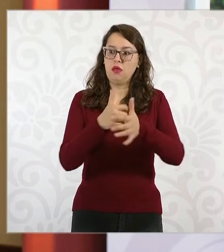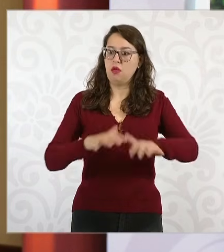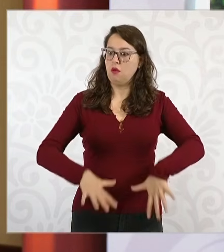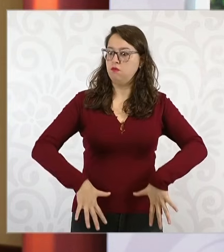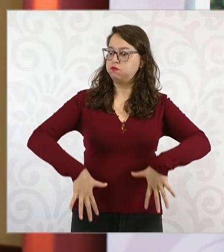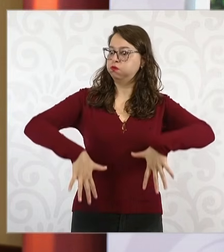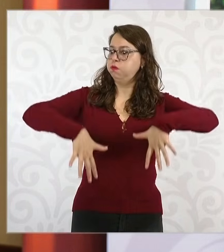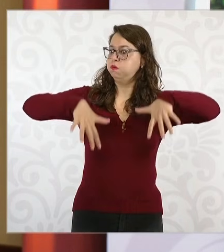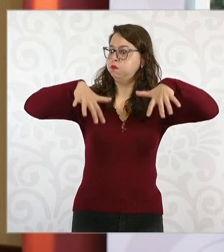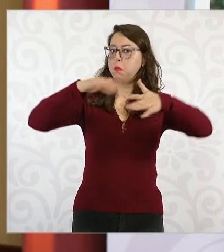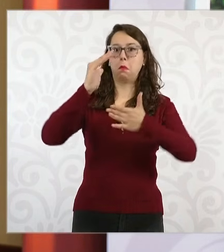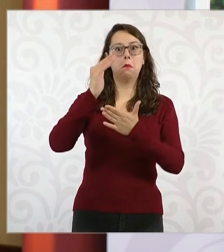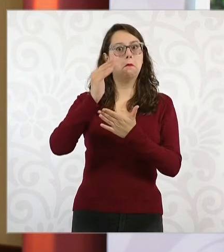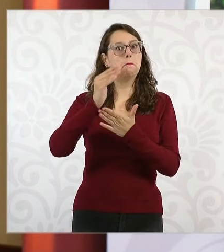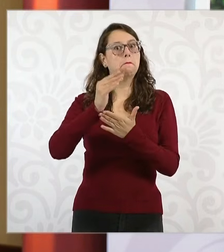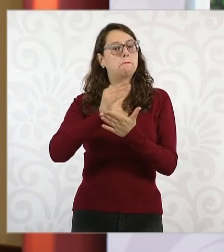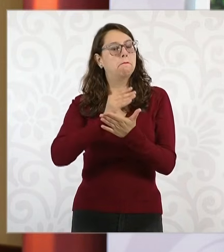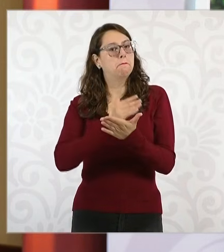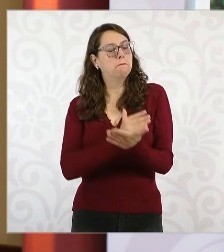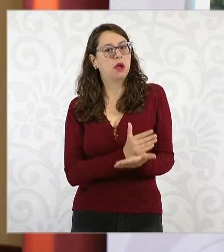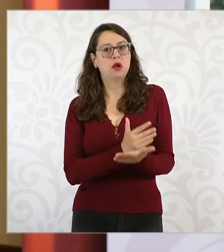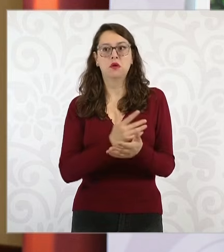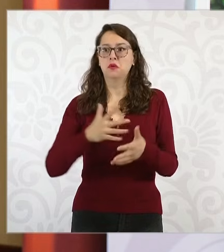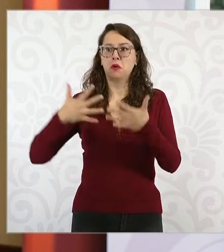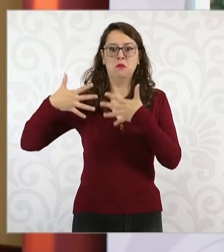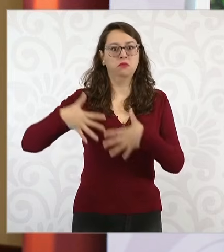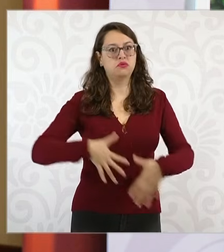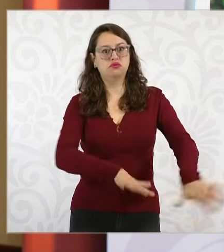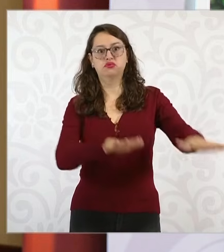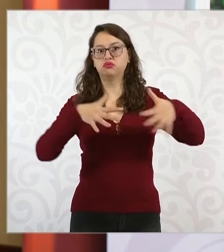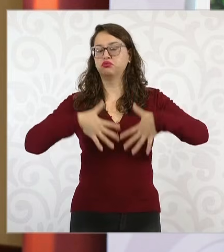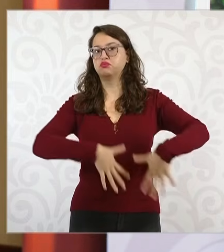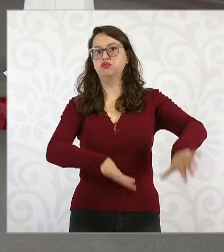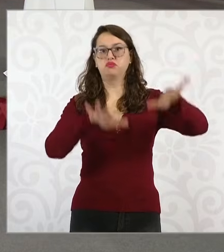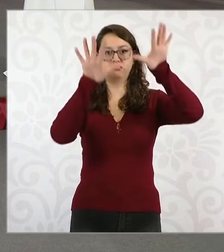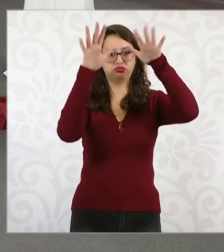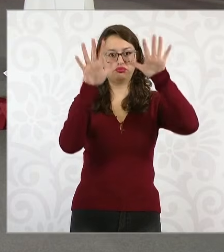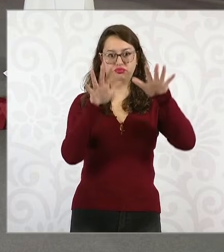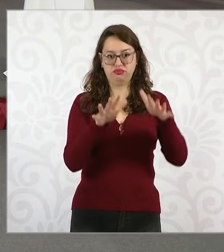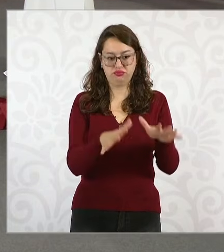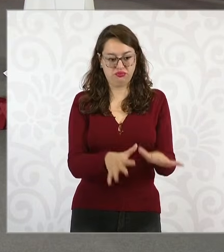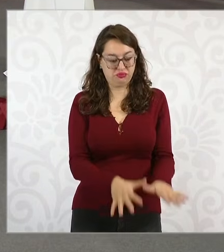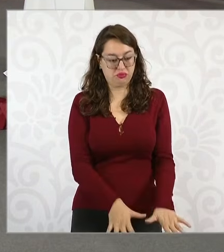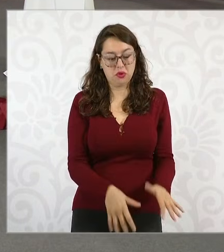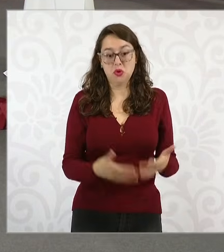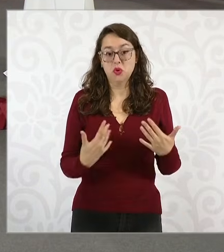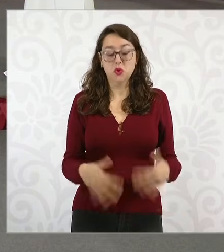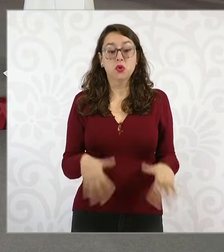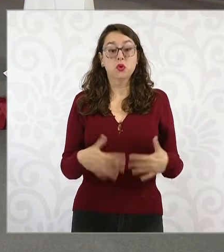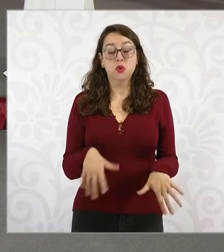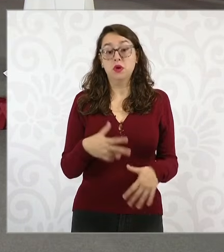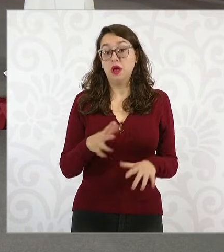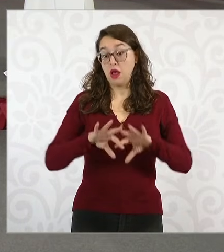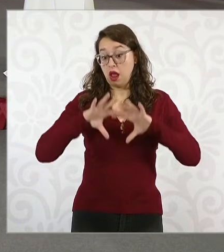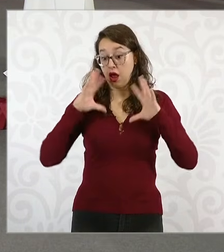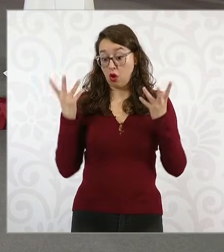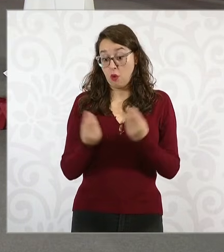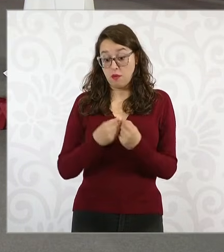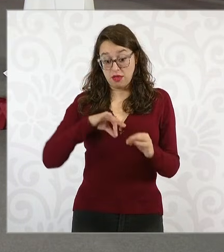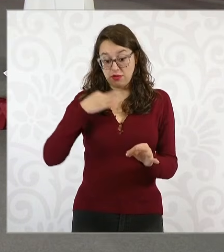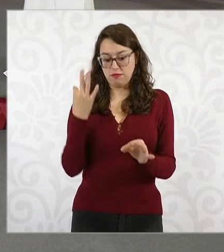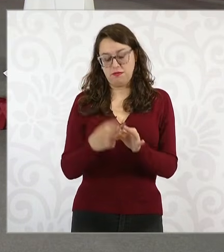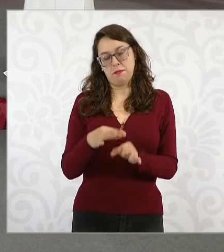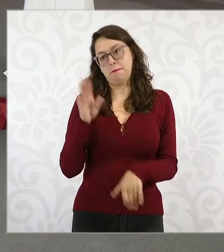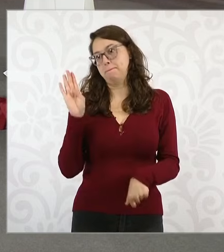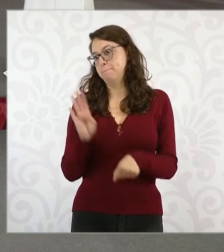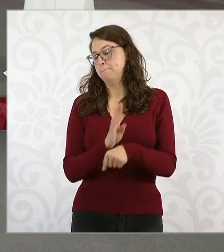a desalojar el agua con mucho mayor velocidad que en años anteriores y una vez que esté concluido el beneficio va a ser mucho mayor. Adelante, por